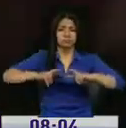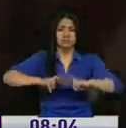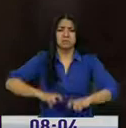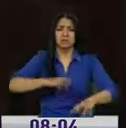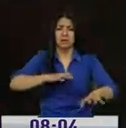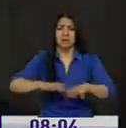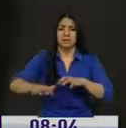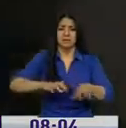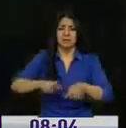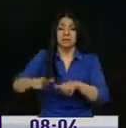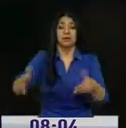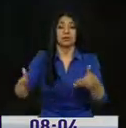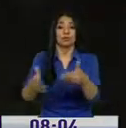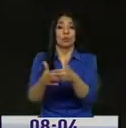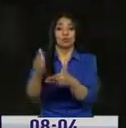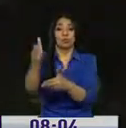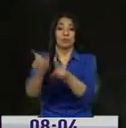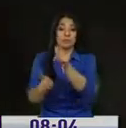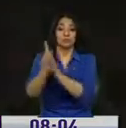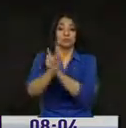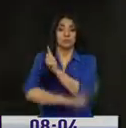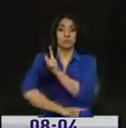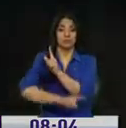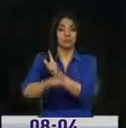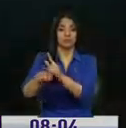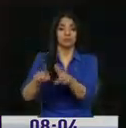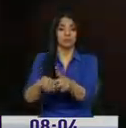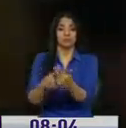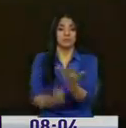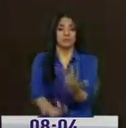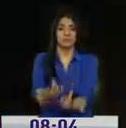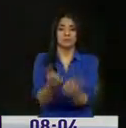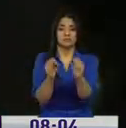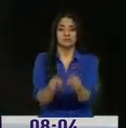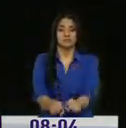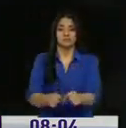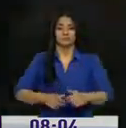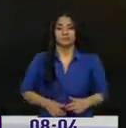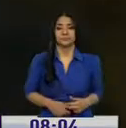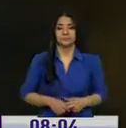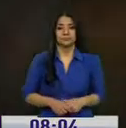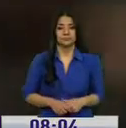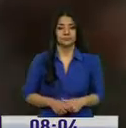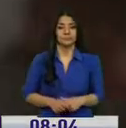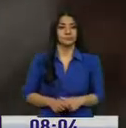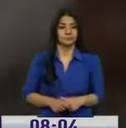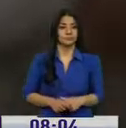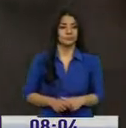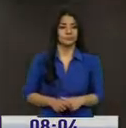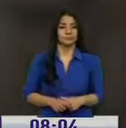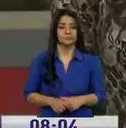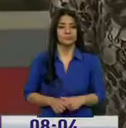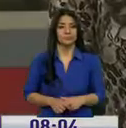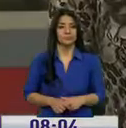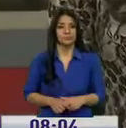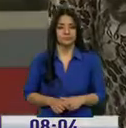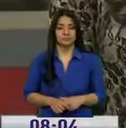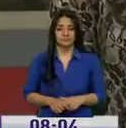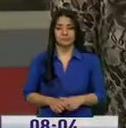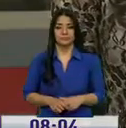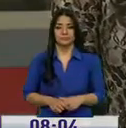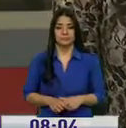legales en contra de las supuestas personas que habrían iniciado el fuego, informó Patricia Aldaz.